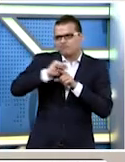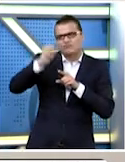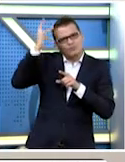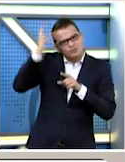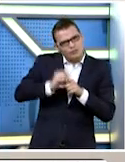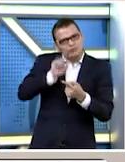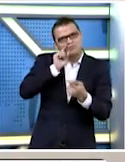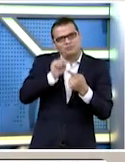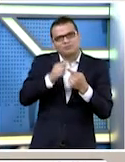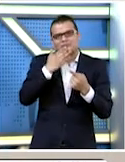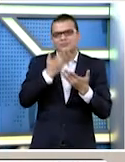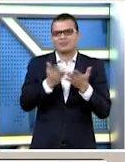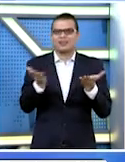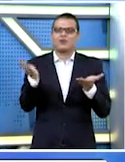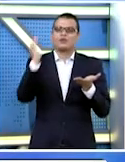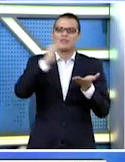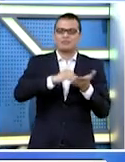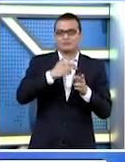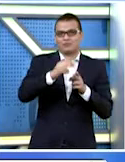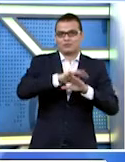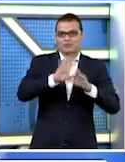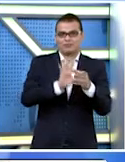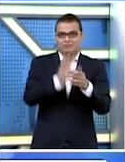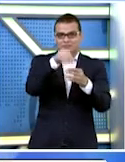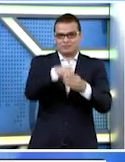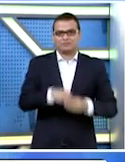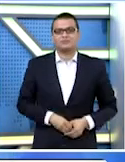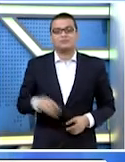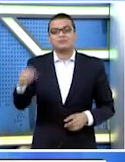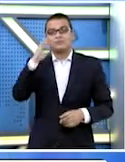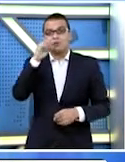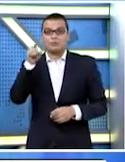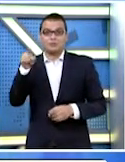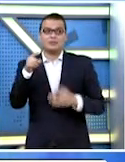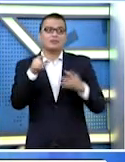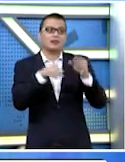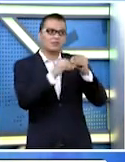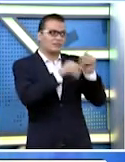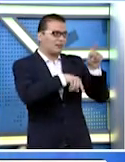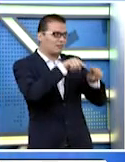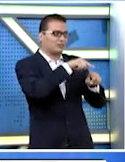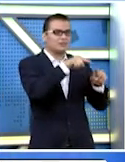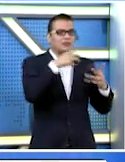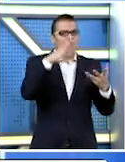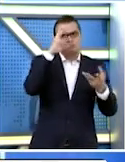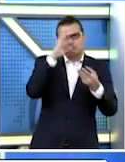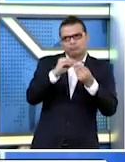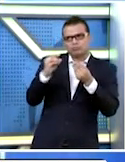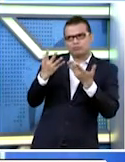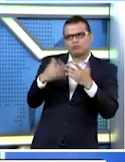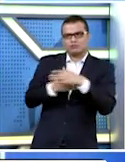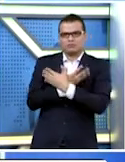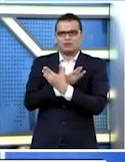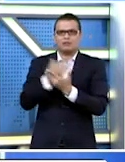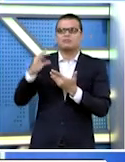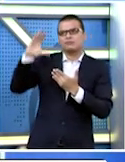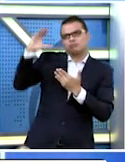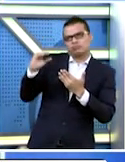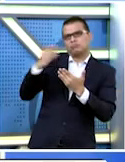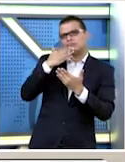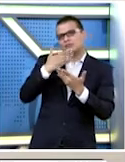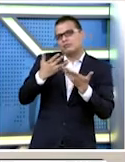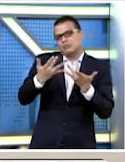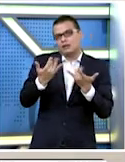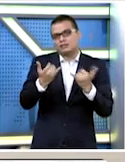juicioso para poder regresar lo más antes posible. Nicolás Benedetti, como otros jugadores, llegó a un acuerdo salarial con América mientras regresa a la